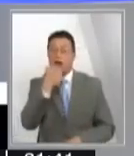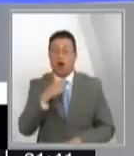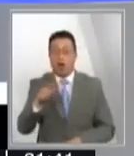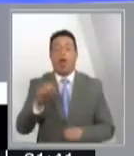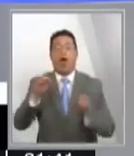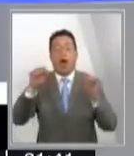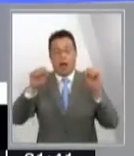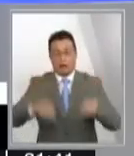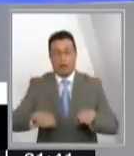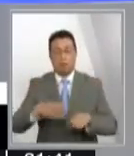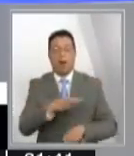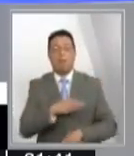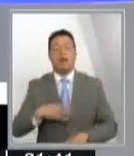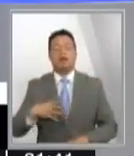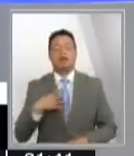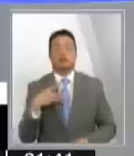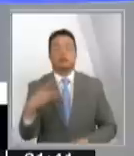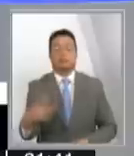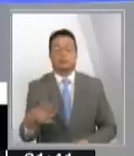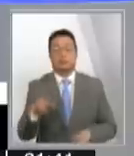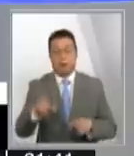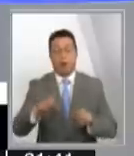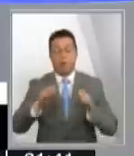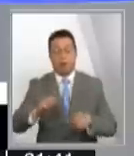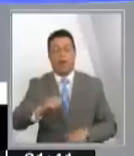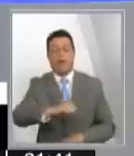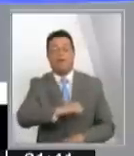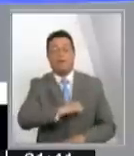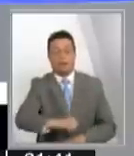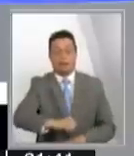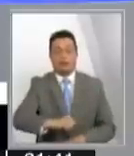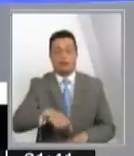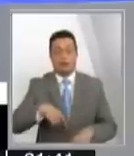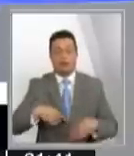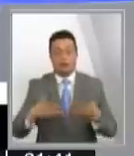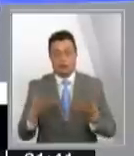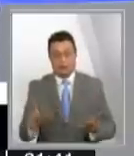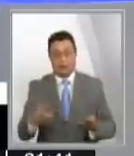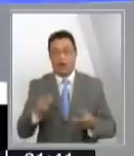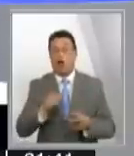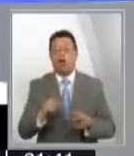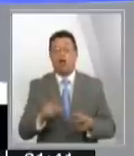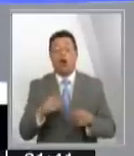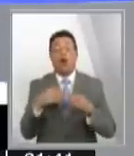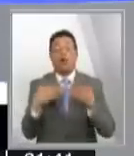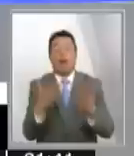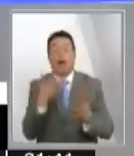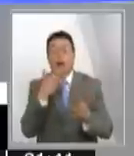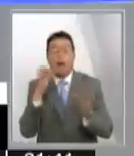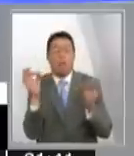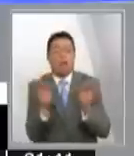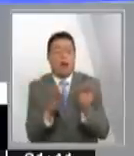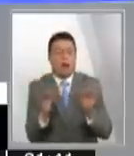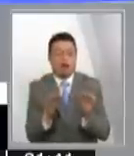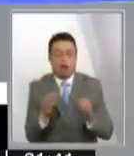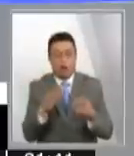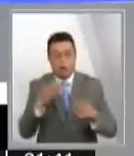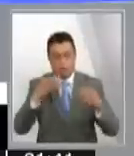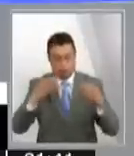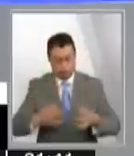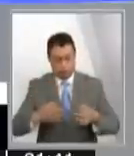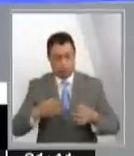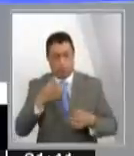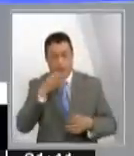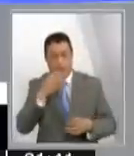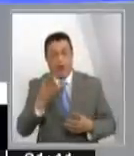quien tiene de haber evitado inhabilitarse o de no haber dado explicaciones satisfactorias cuando se